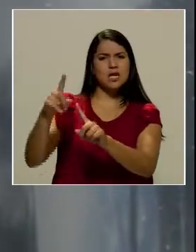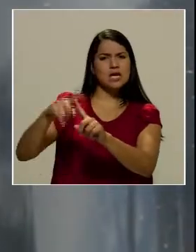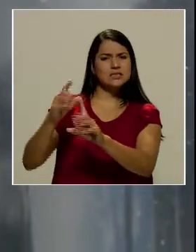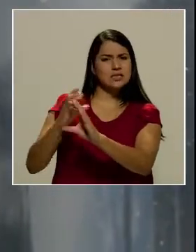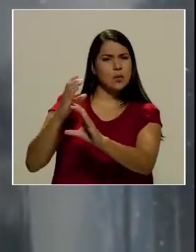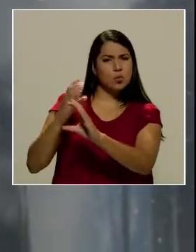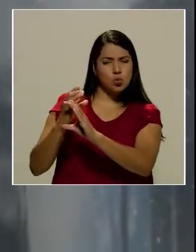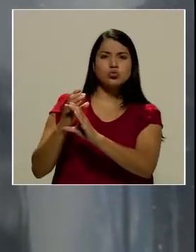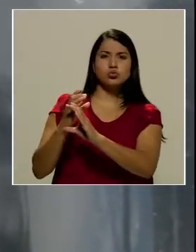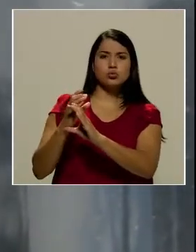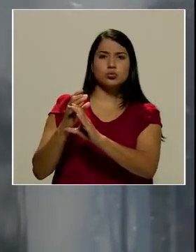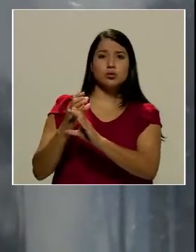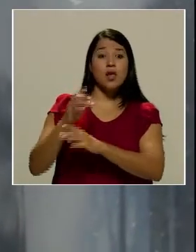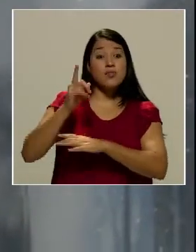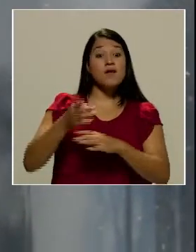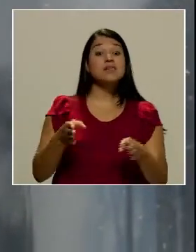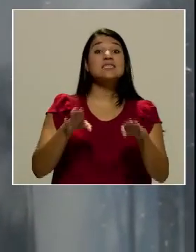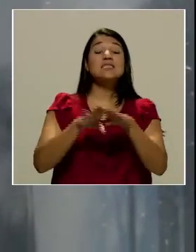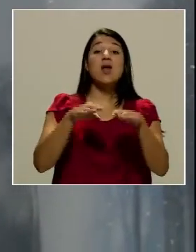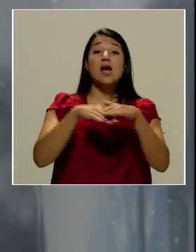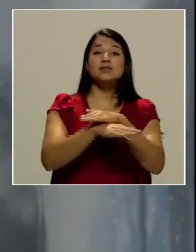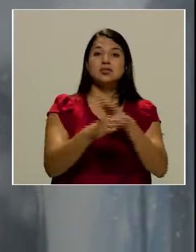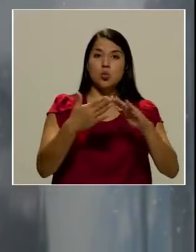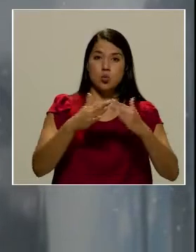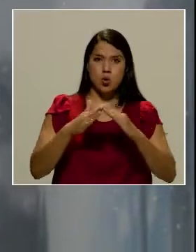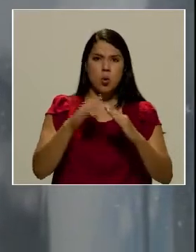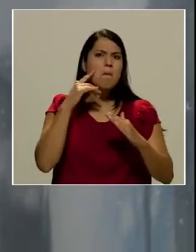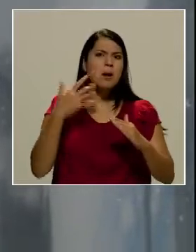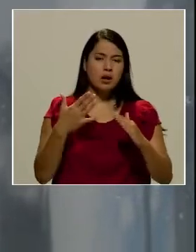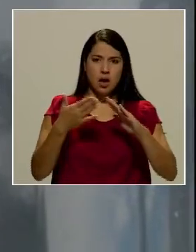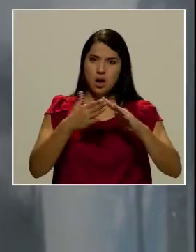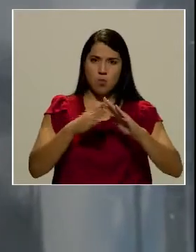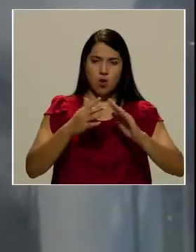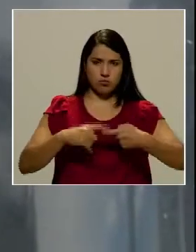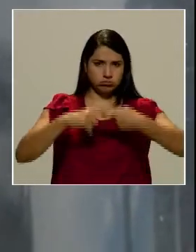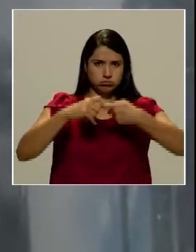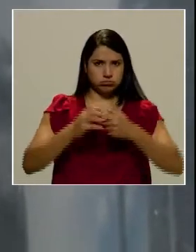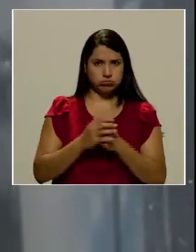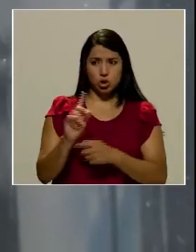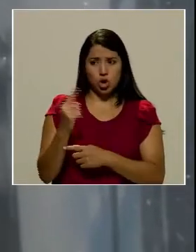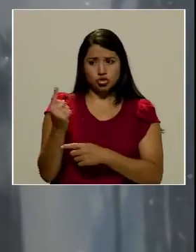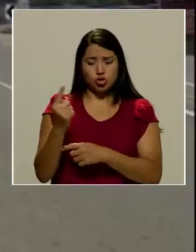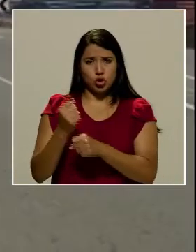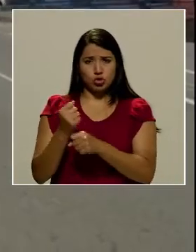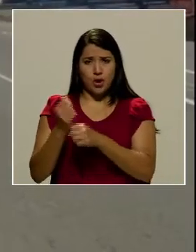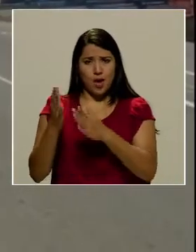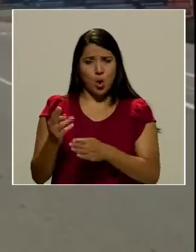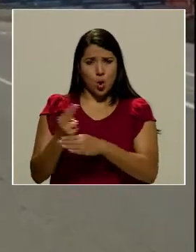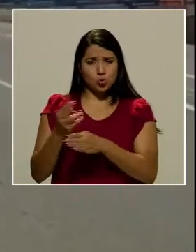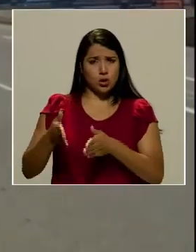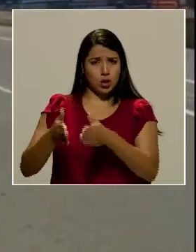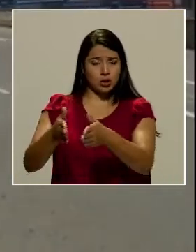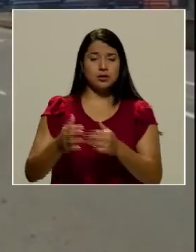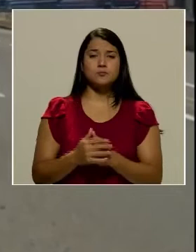los accesos a los pueblos para que se paralice el pueblo, no solo los trabajadores de rutas nacionales. Con el paso de